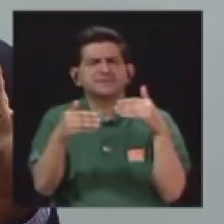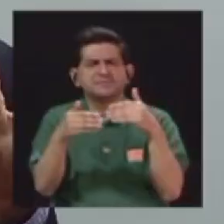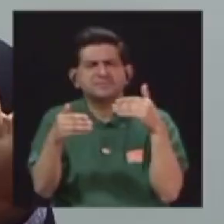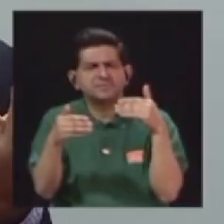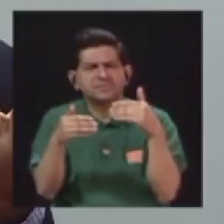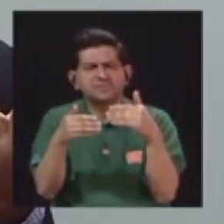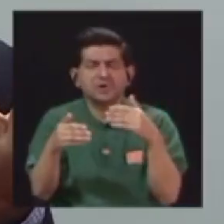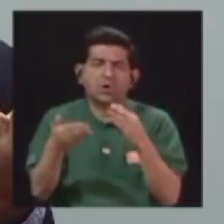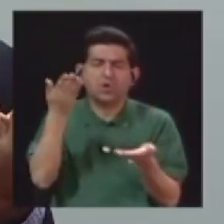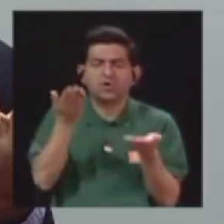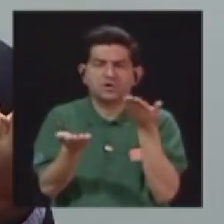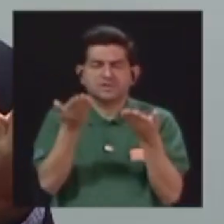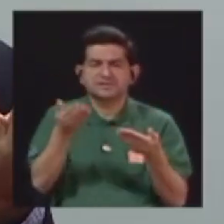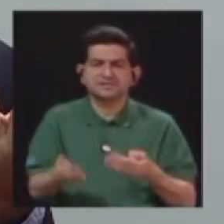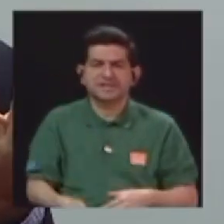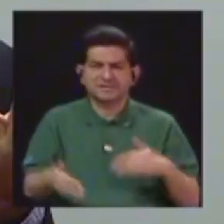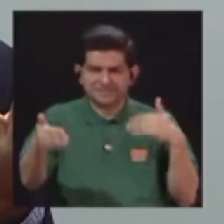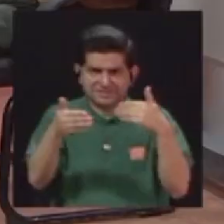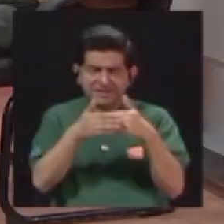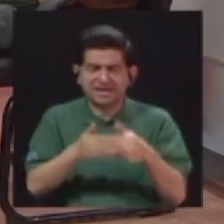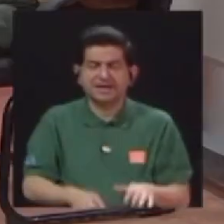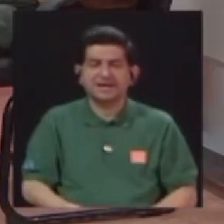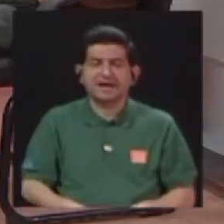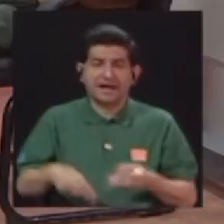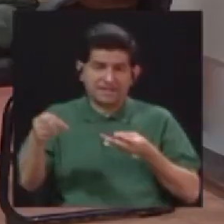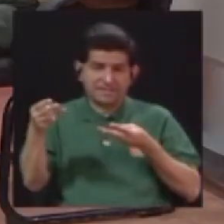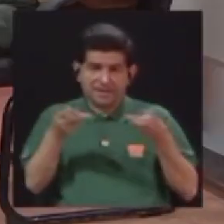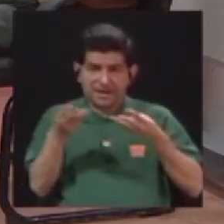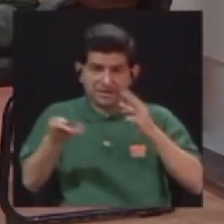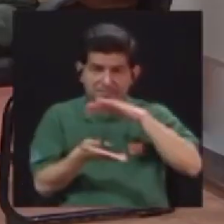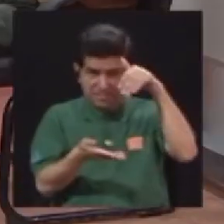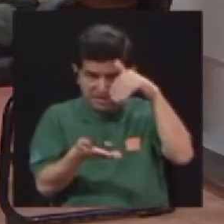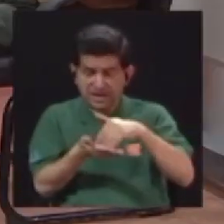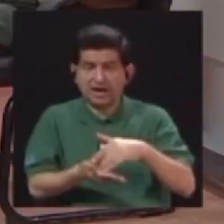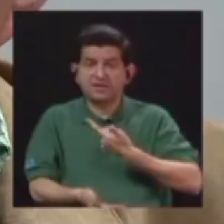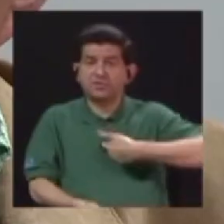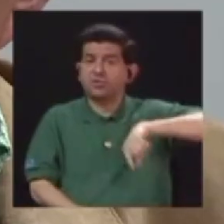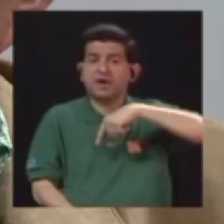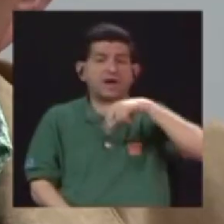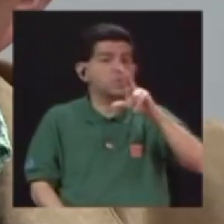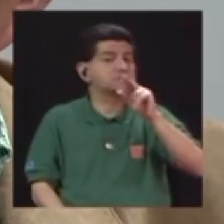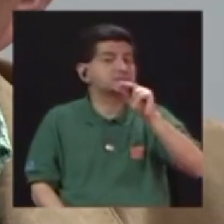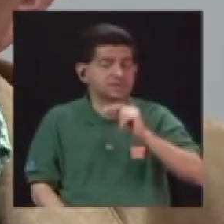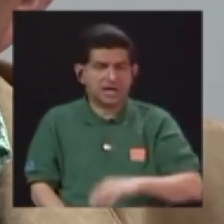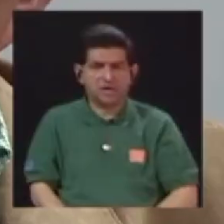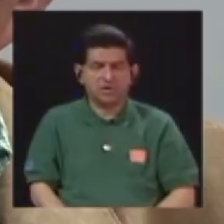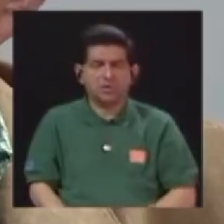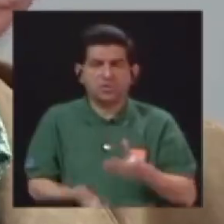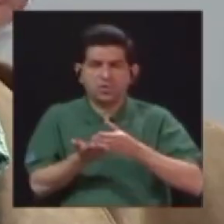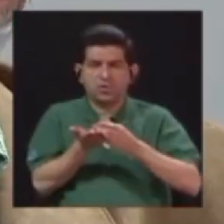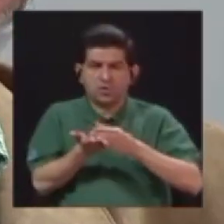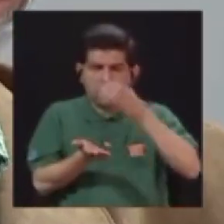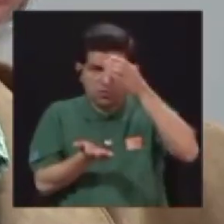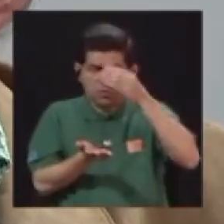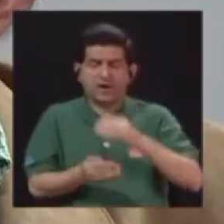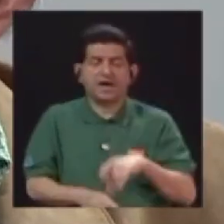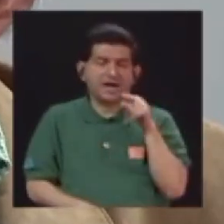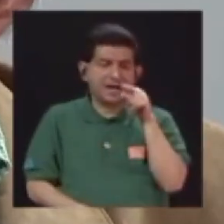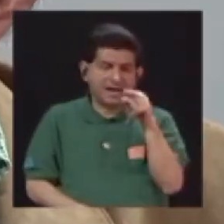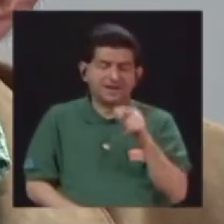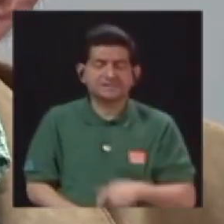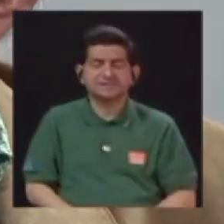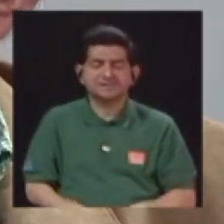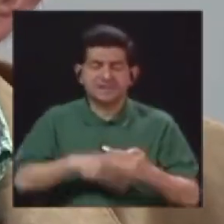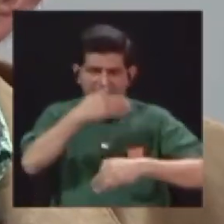no muy lejos del mercado central, un par de cuadras, me parece, ¿no? La nuestra no, ¿No? la compañía embotelladora nuestra quedaba en 5 esquinas de